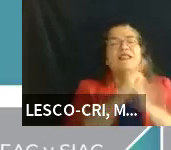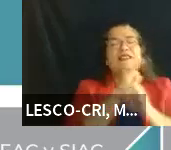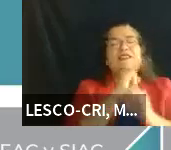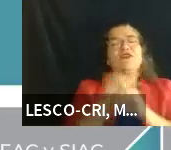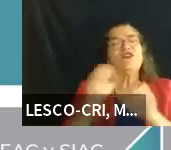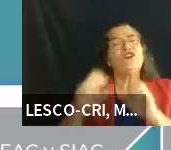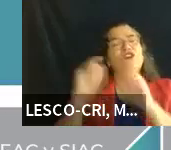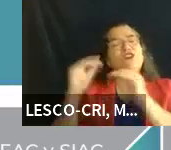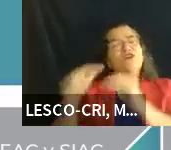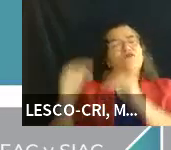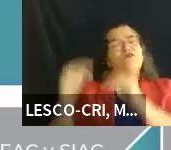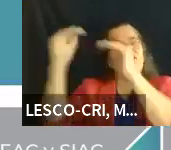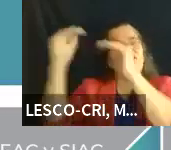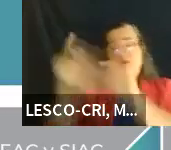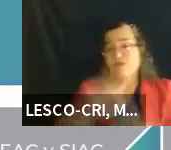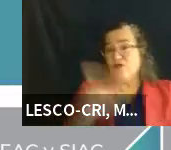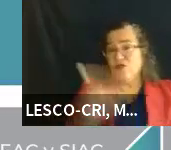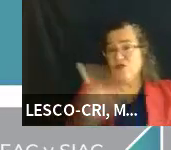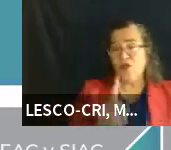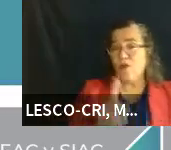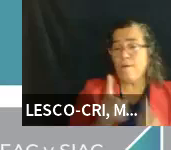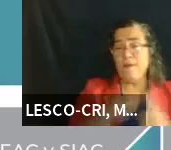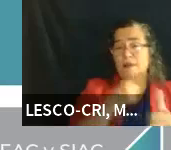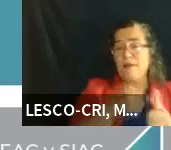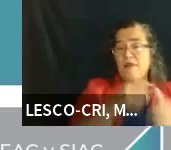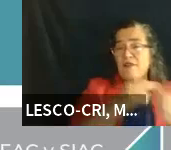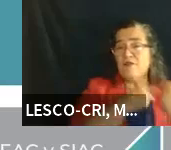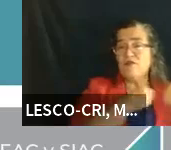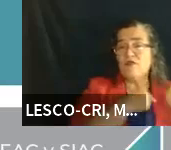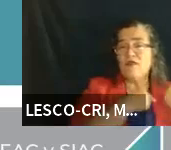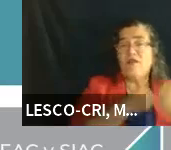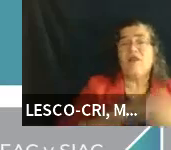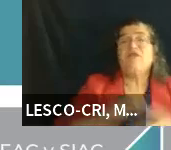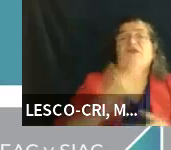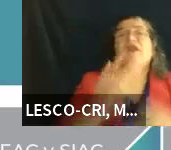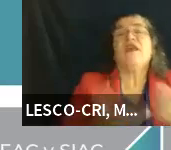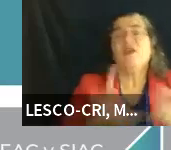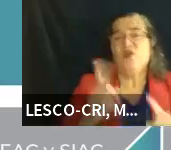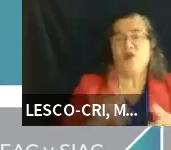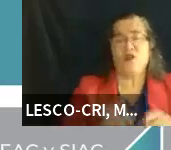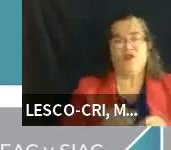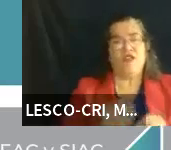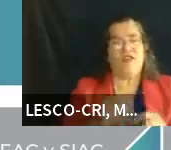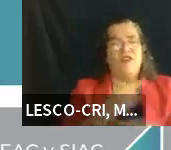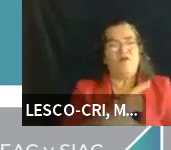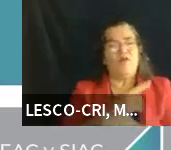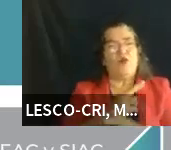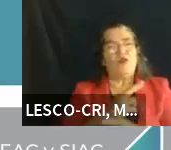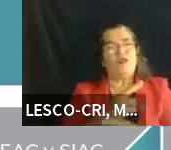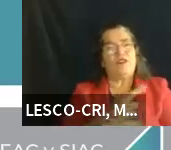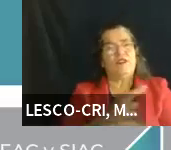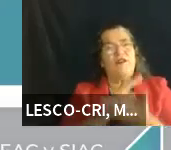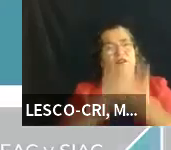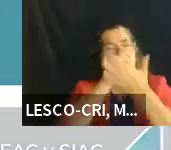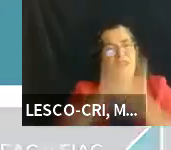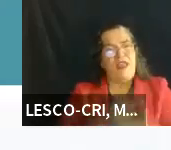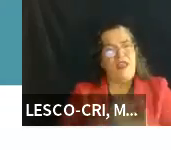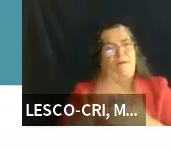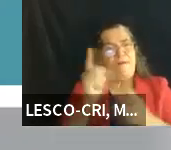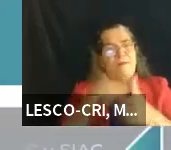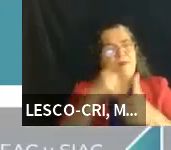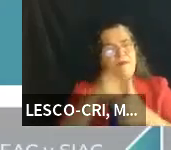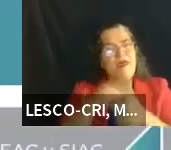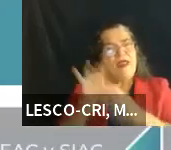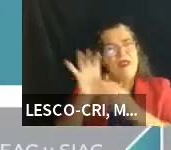No es una responsabilidad primaria que se externaliza, es una responsabilidad primaria que le pertenece a las instituciones y por eso